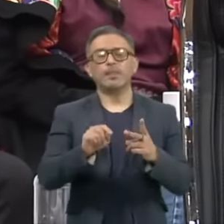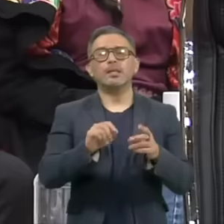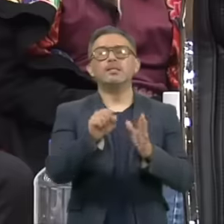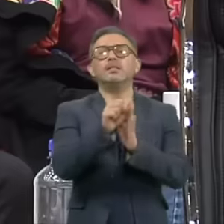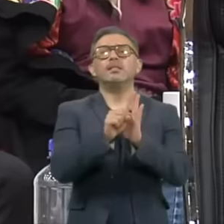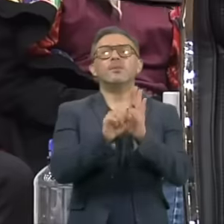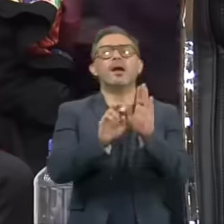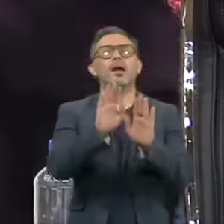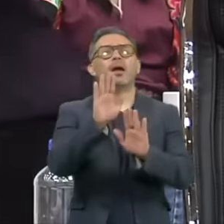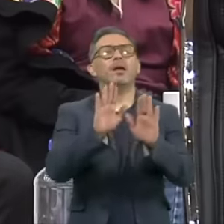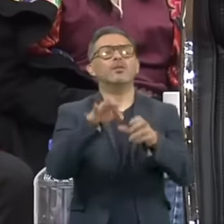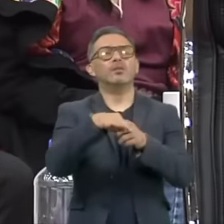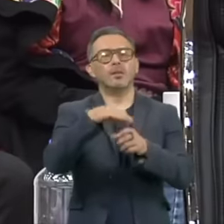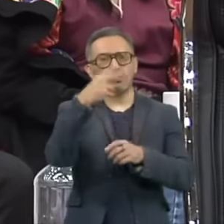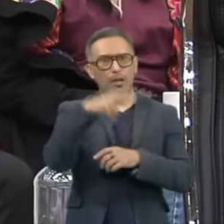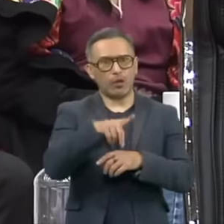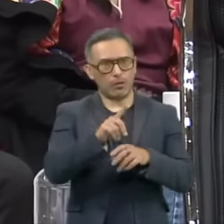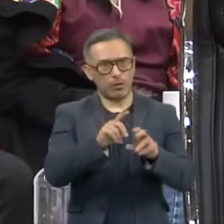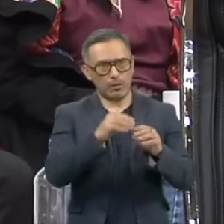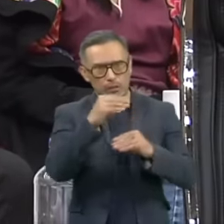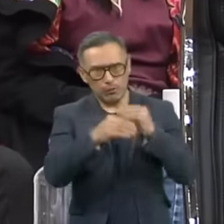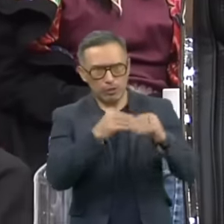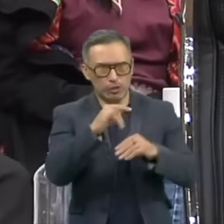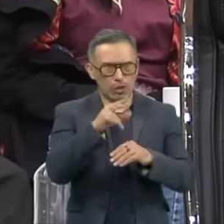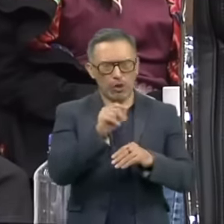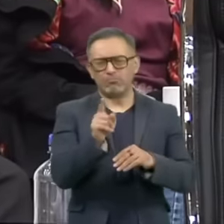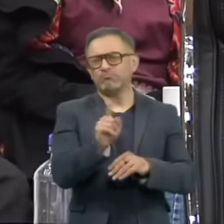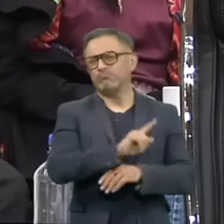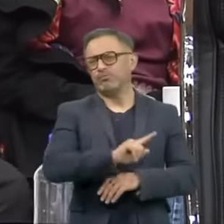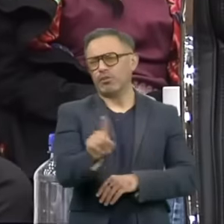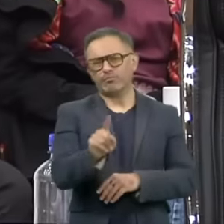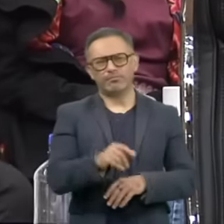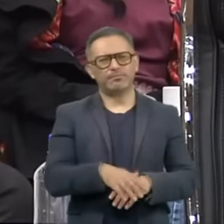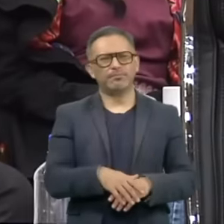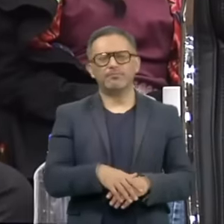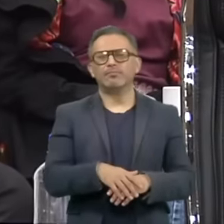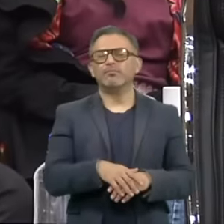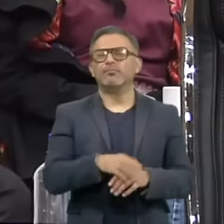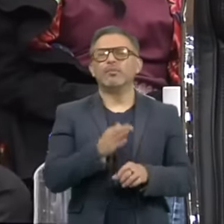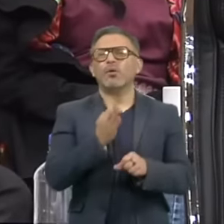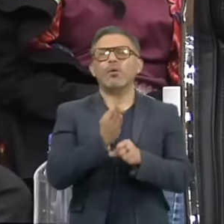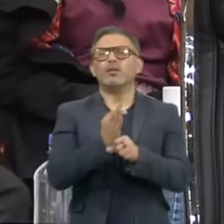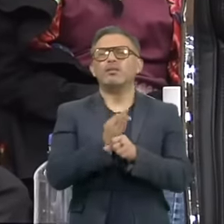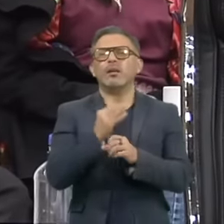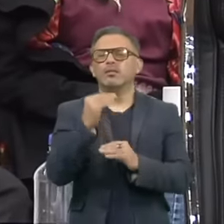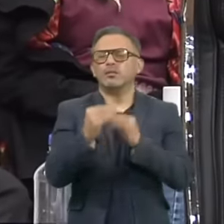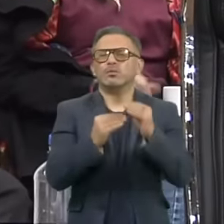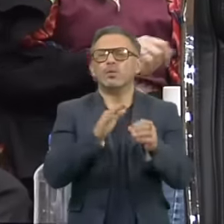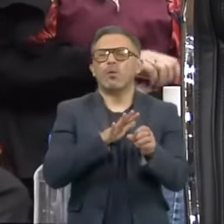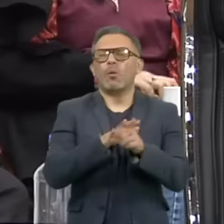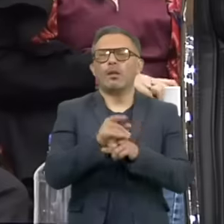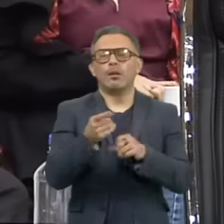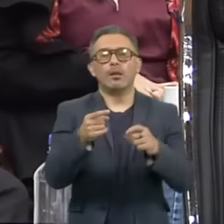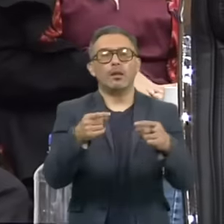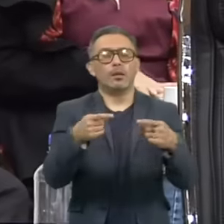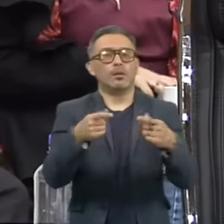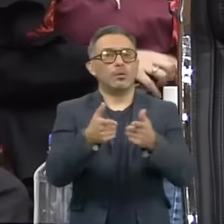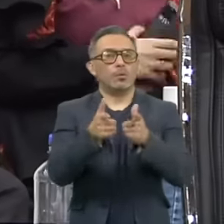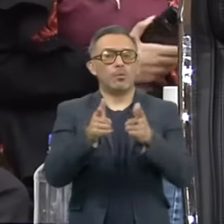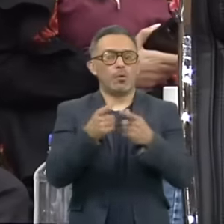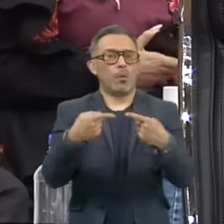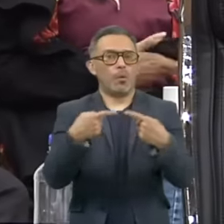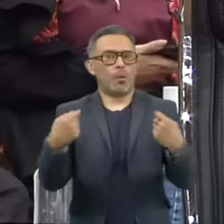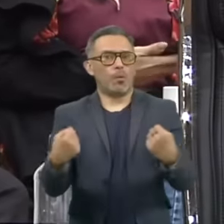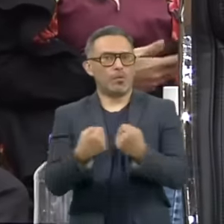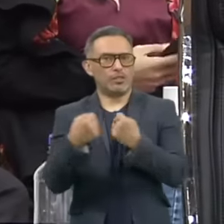No. Lo que está en discusión es un acto desesperado de la oposición por